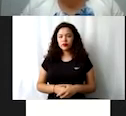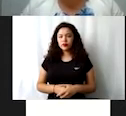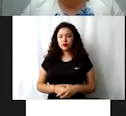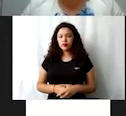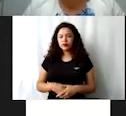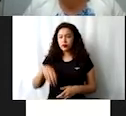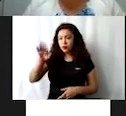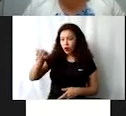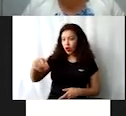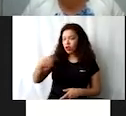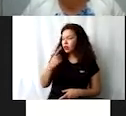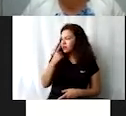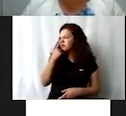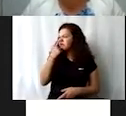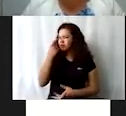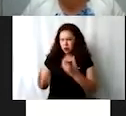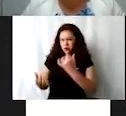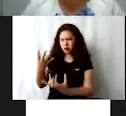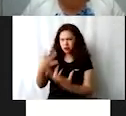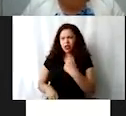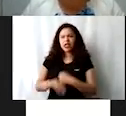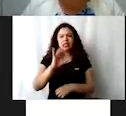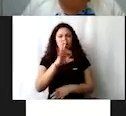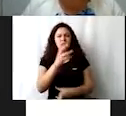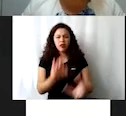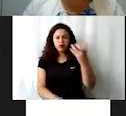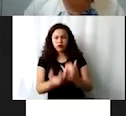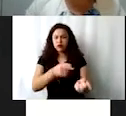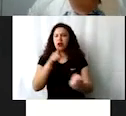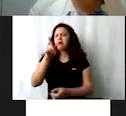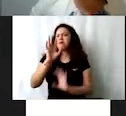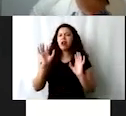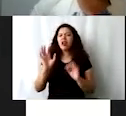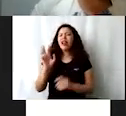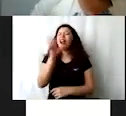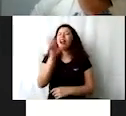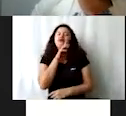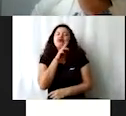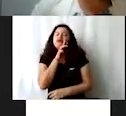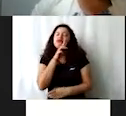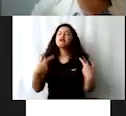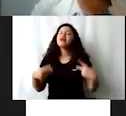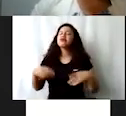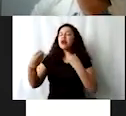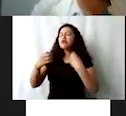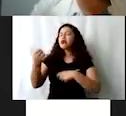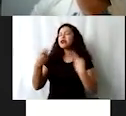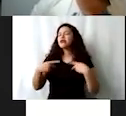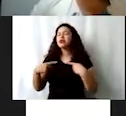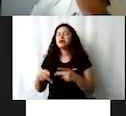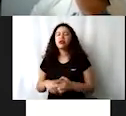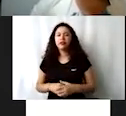Oiga, ¿no huele a quemado? Sí, debe haber un incendio por ahí. No te preocupes, alguien se ocupará de eso.